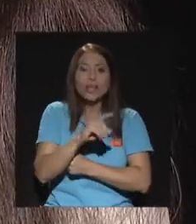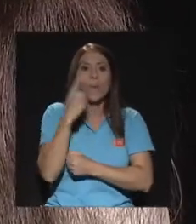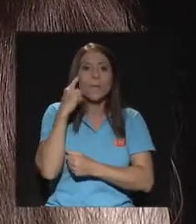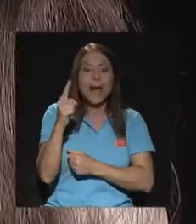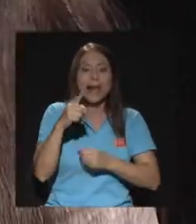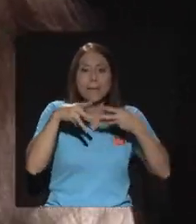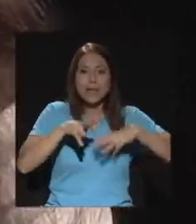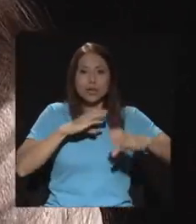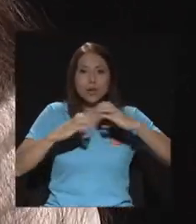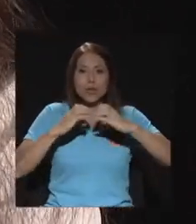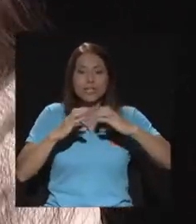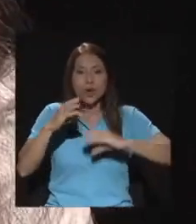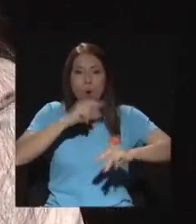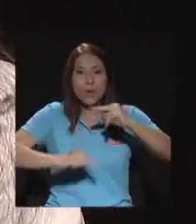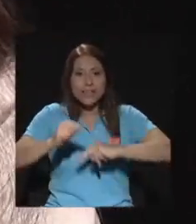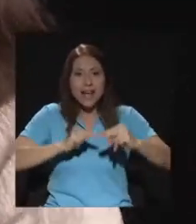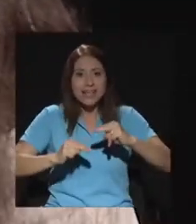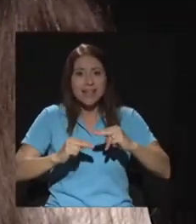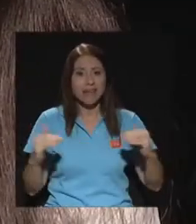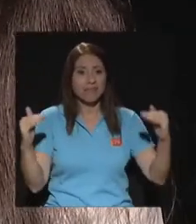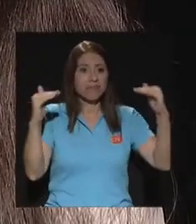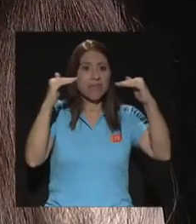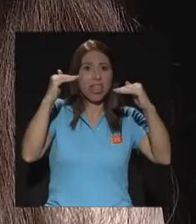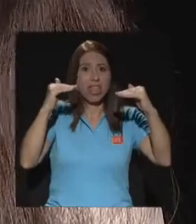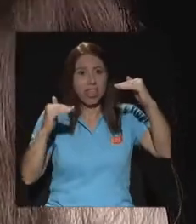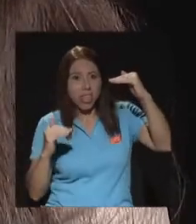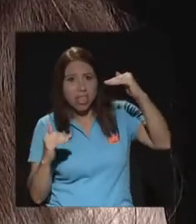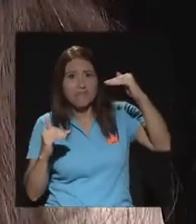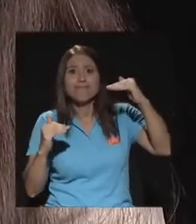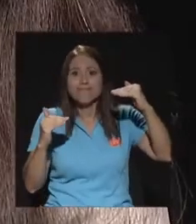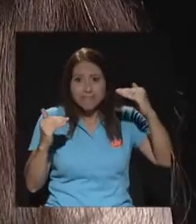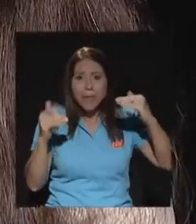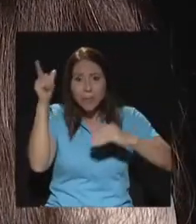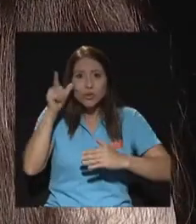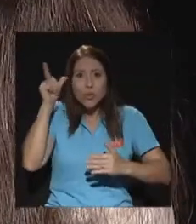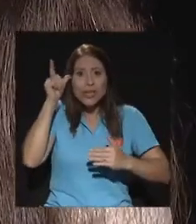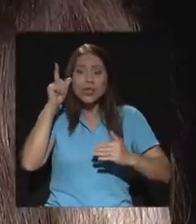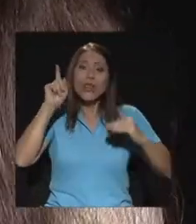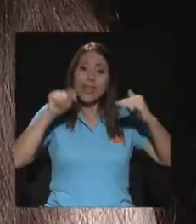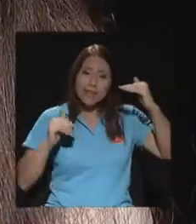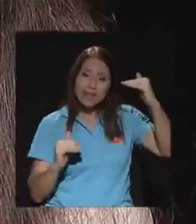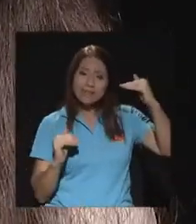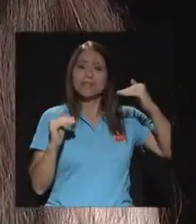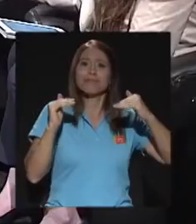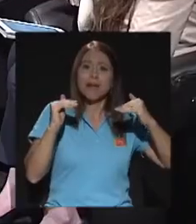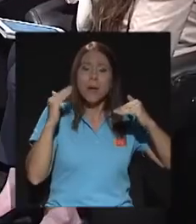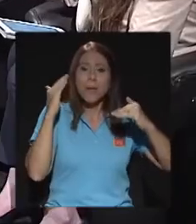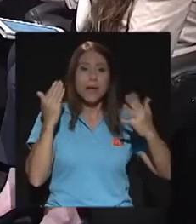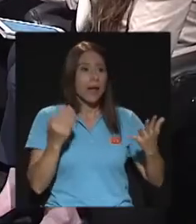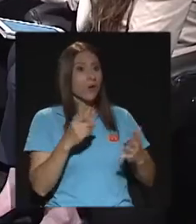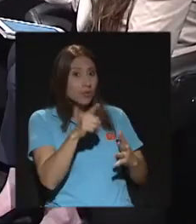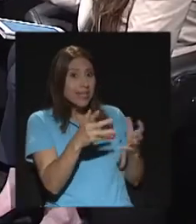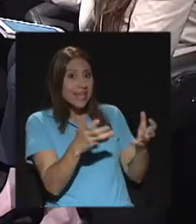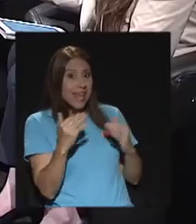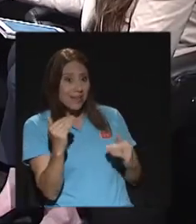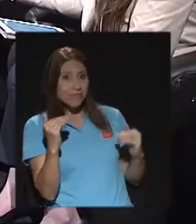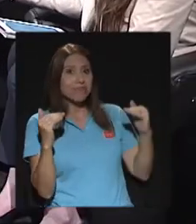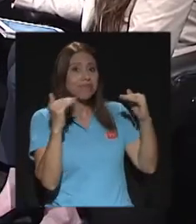comerciales. ¿Desequilibrio? Por supuesto que es desequilibrio. ¿Por qué no equilibramos la balanza? ¿Por qué no generamos la balanza?